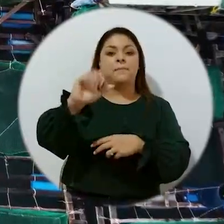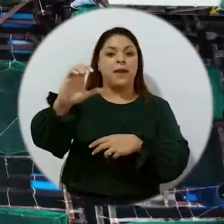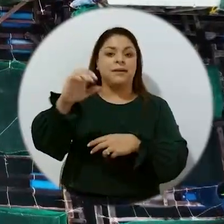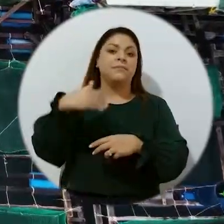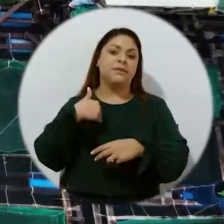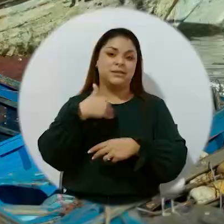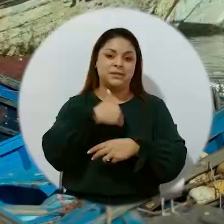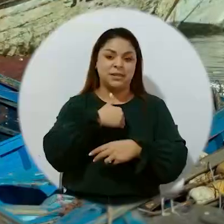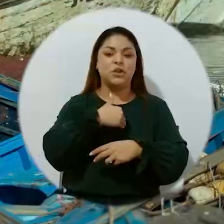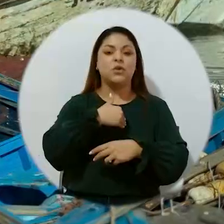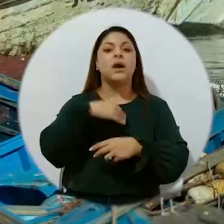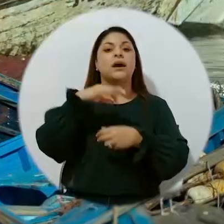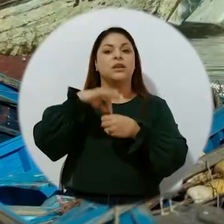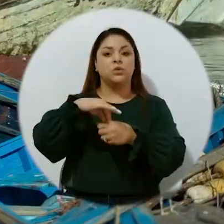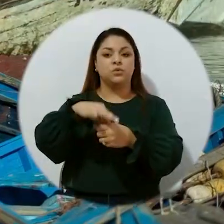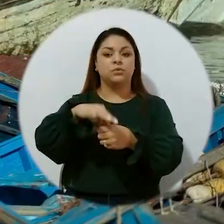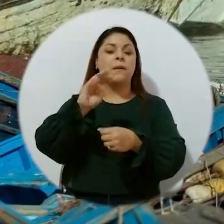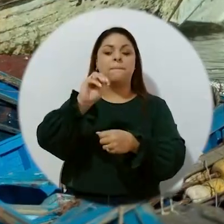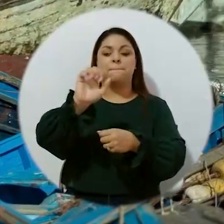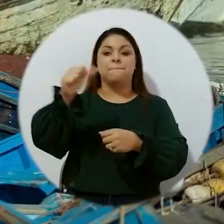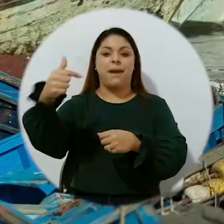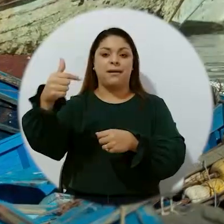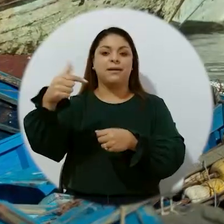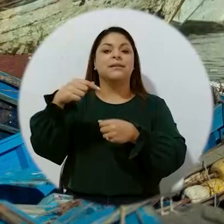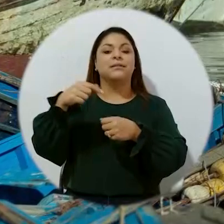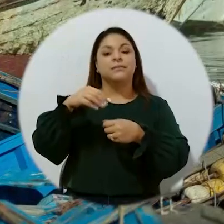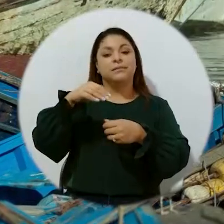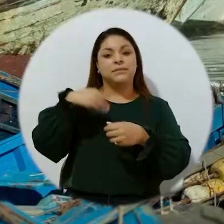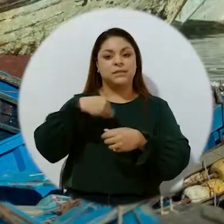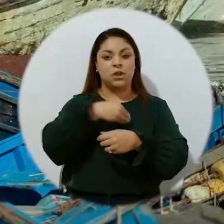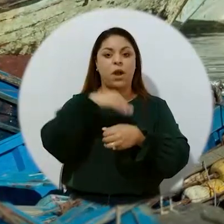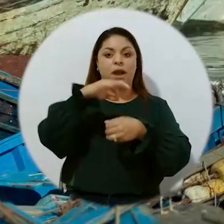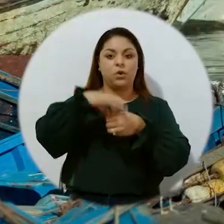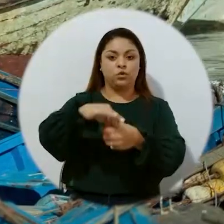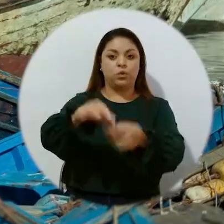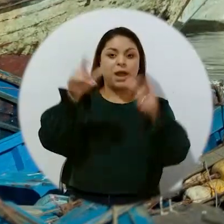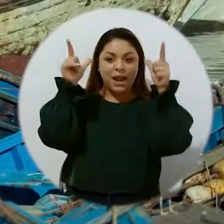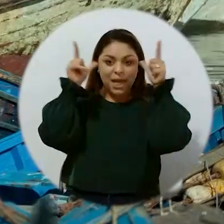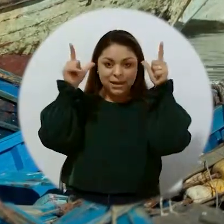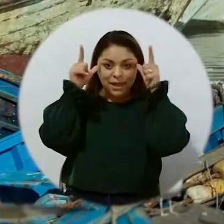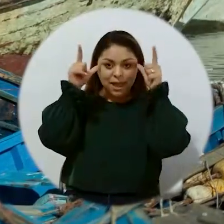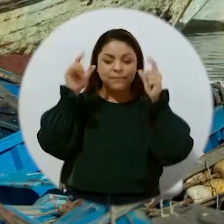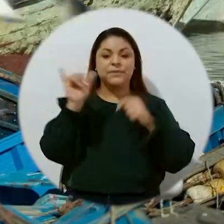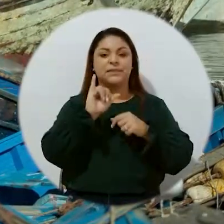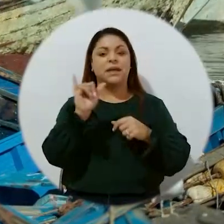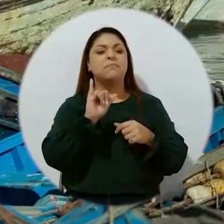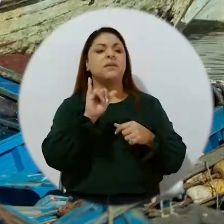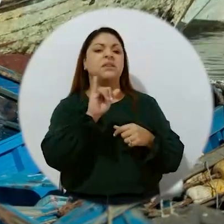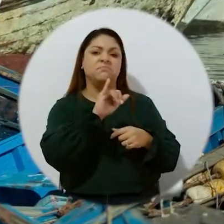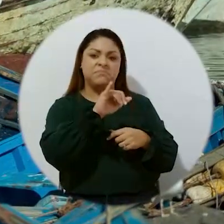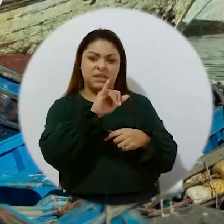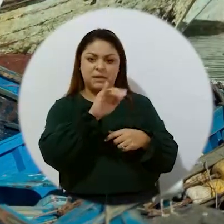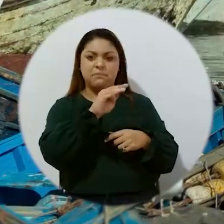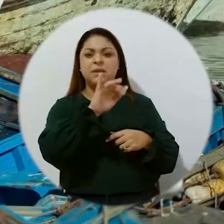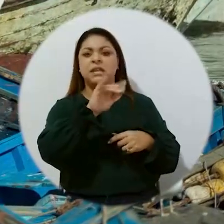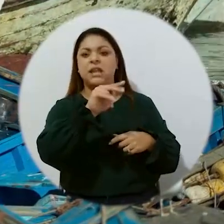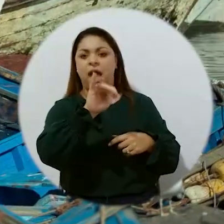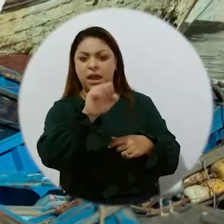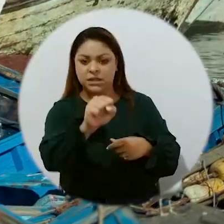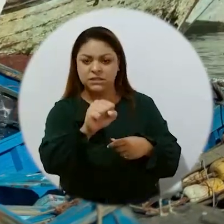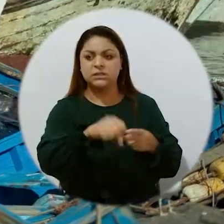al Ministerio de Agricultura y Ganadería, por medio del Incopesca. Se hizo también, por supuesto, mención del MINAE en ese momento.